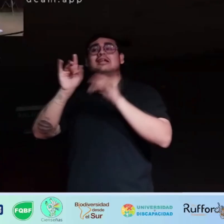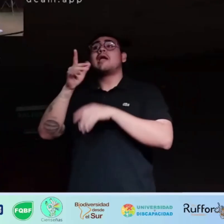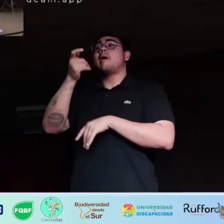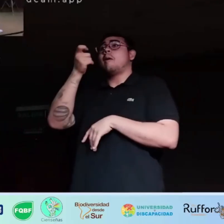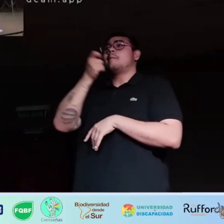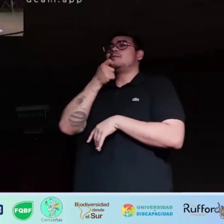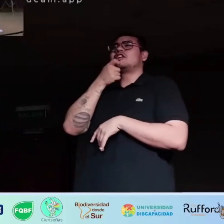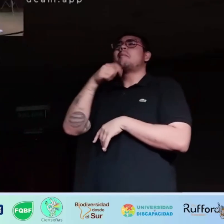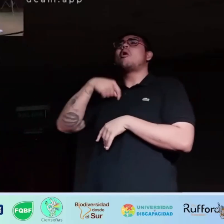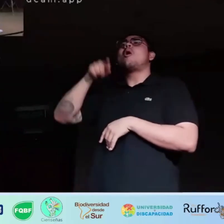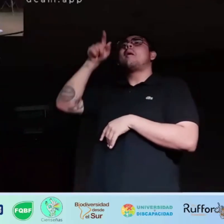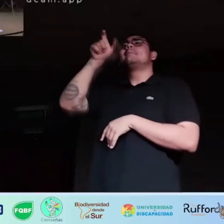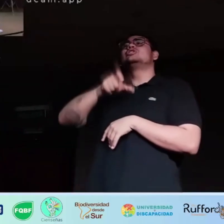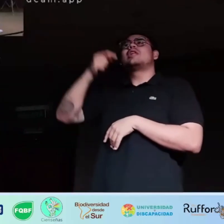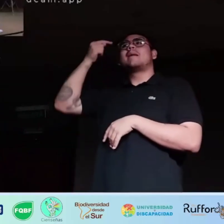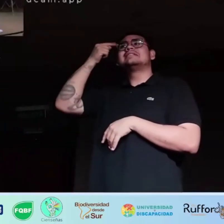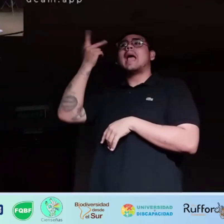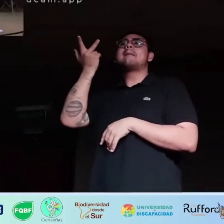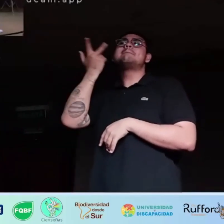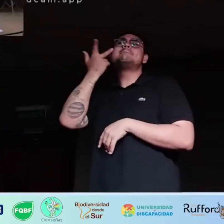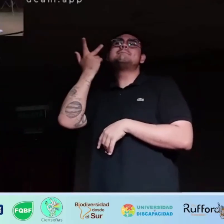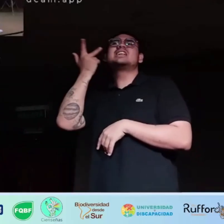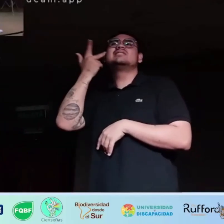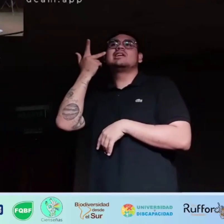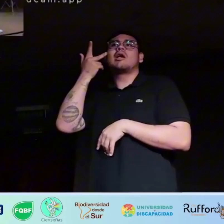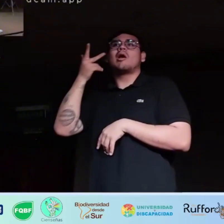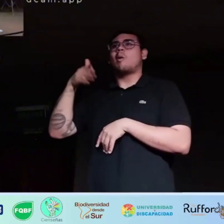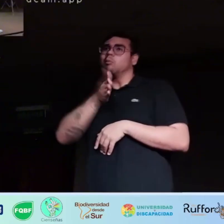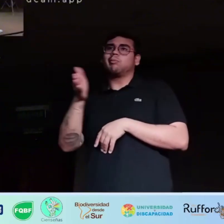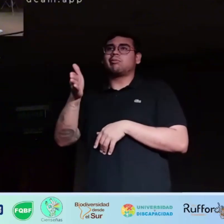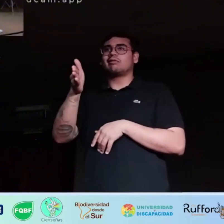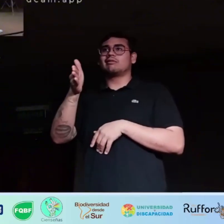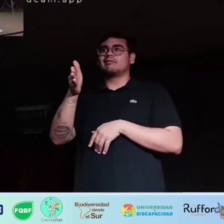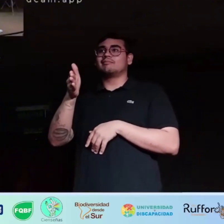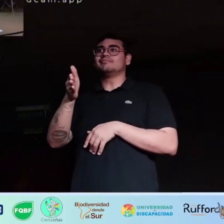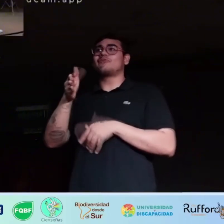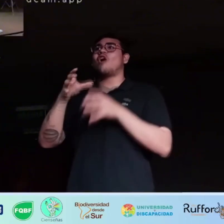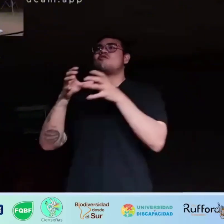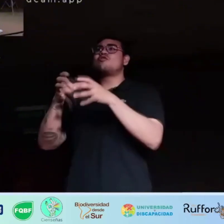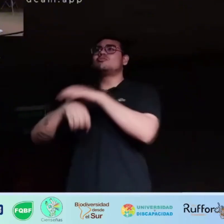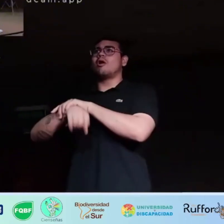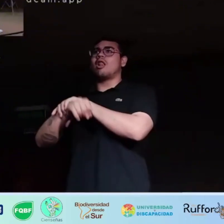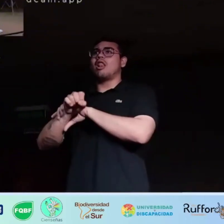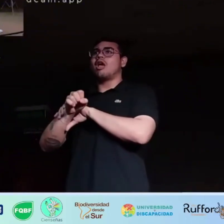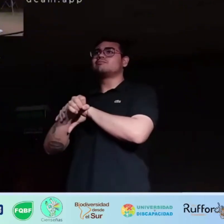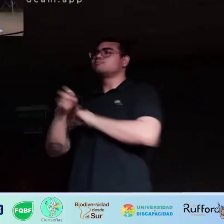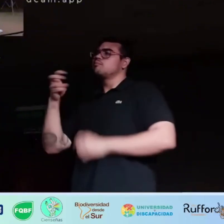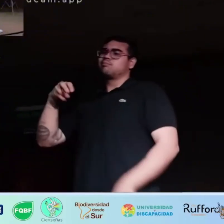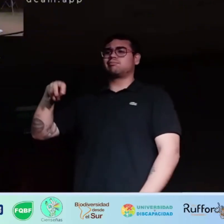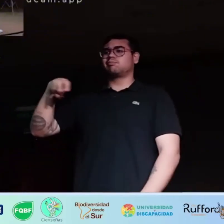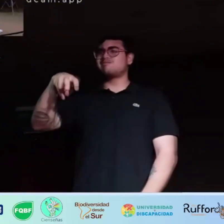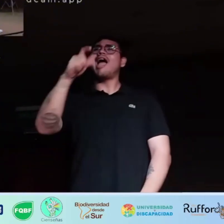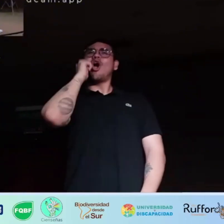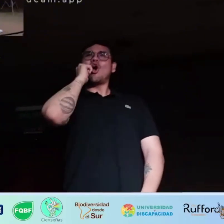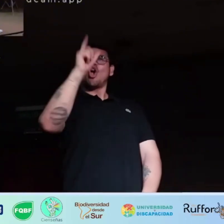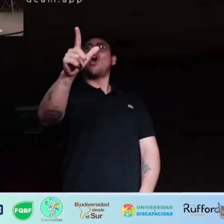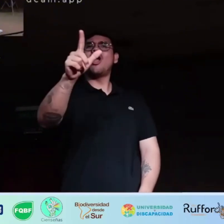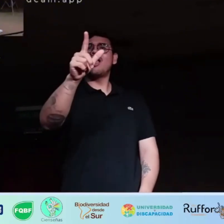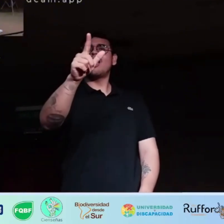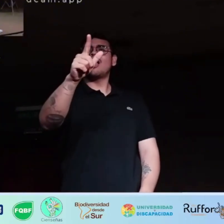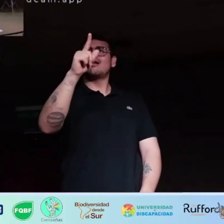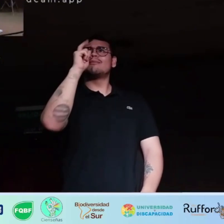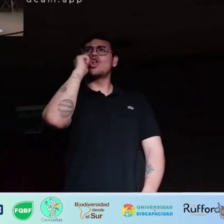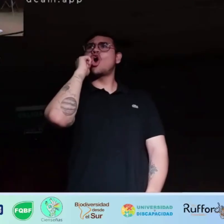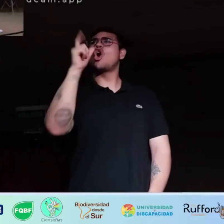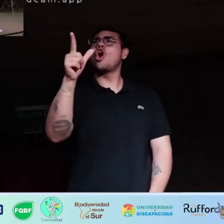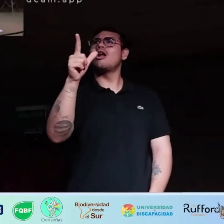alucinante. Vos hoy con un video podés explicar y un software podés explicar toda la trayectoria, la fuerza. Pero imagínate eso en